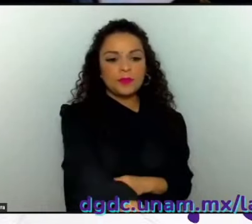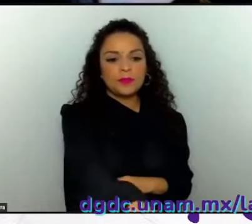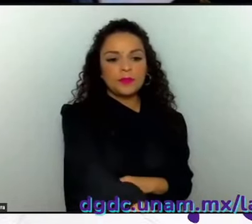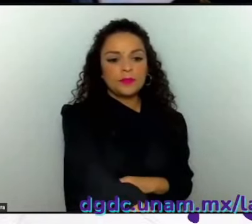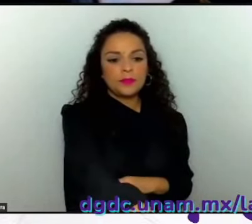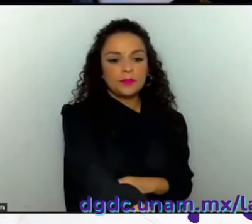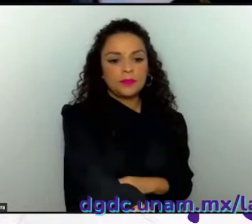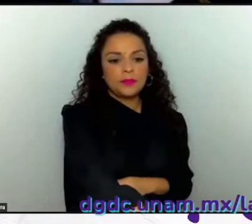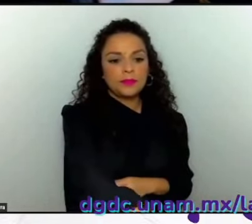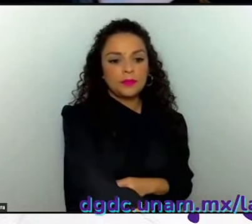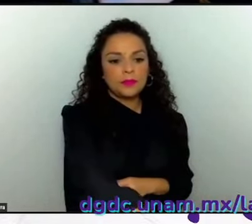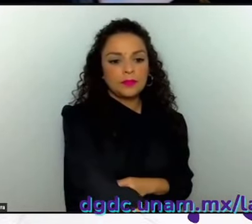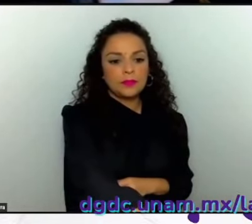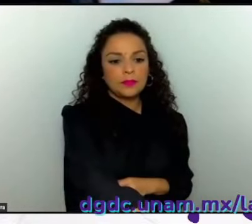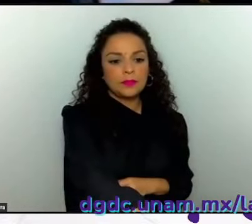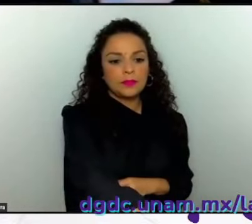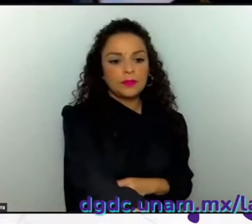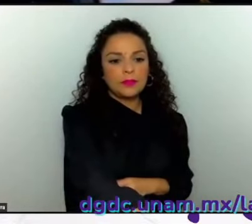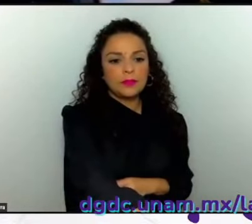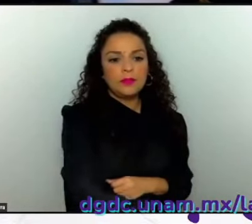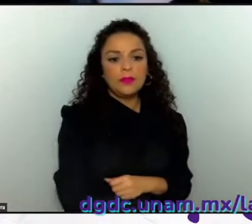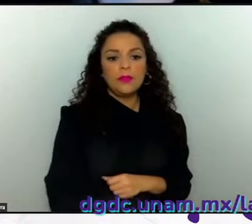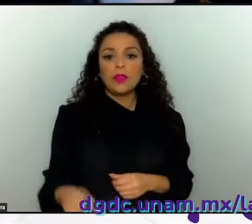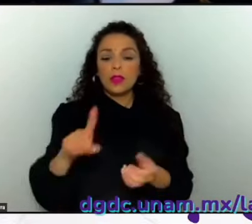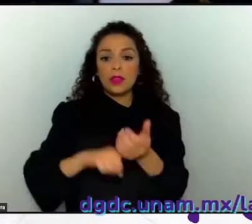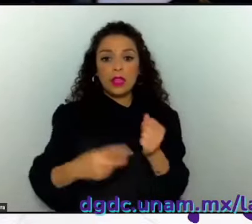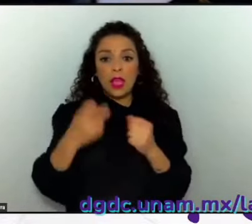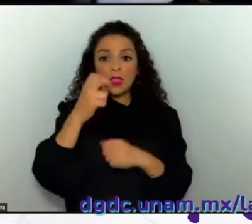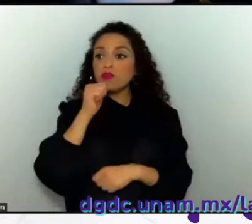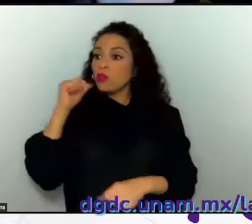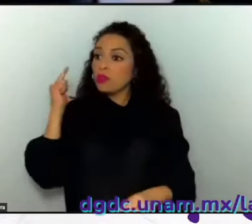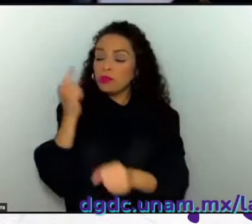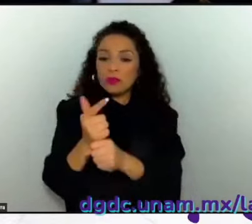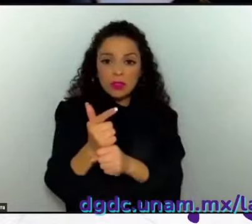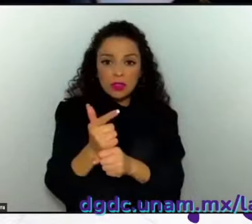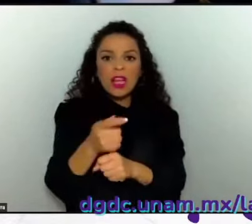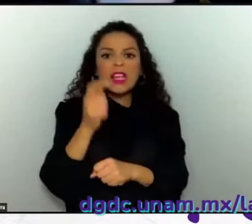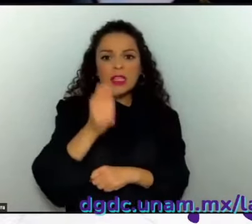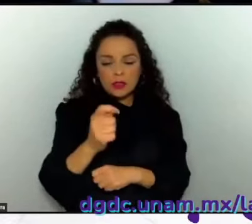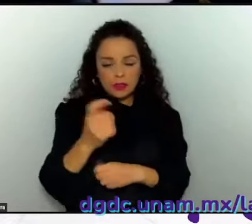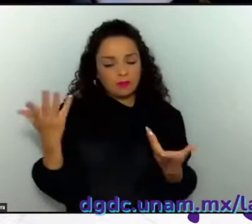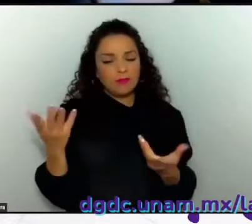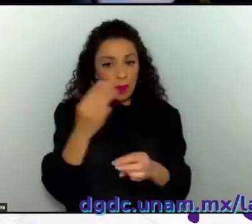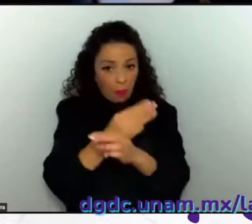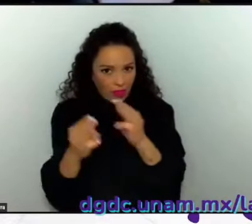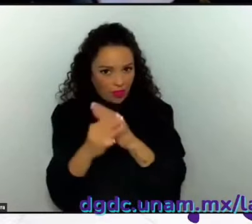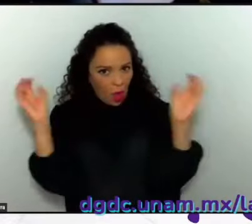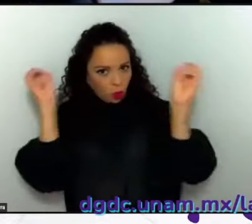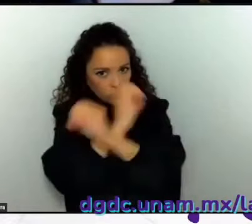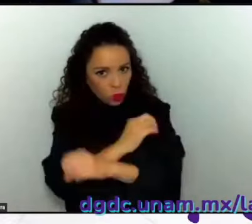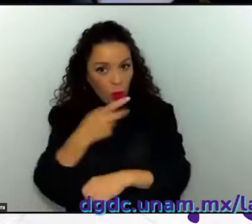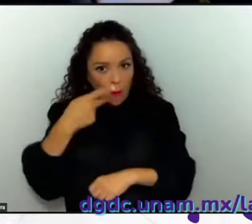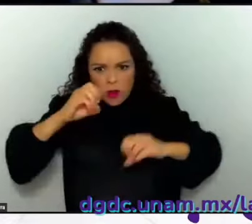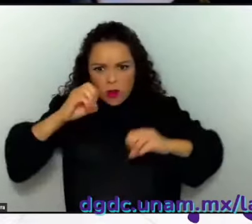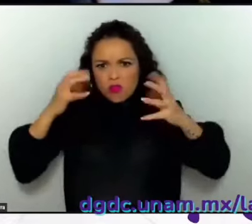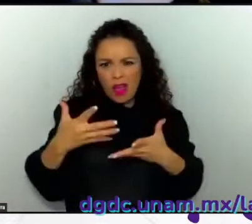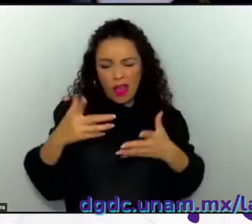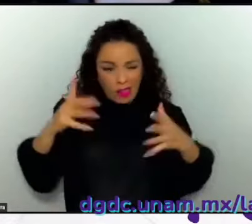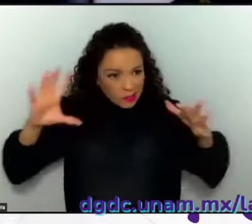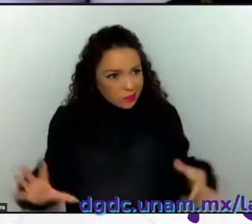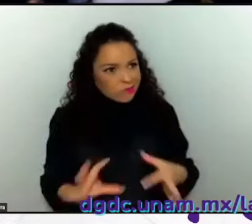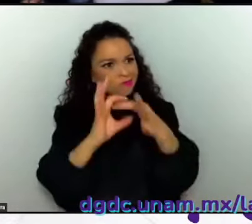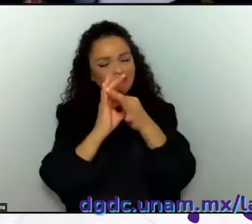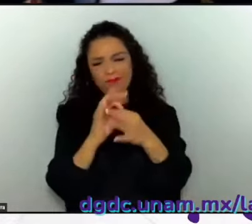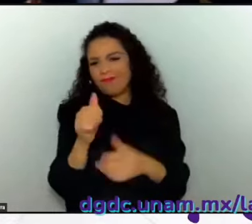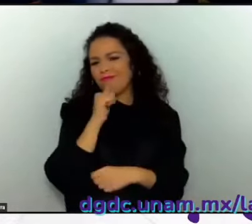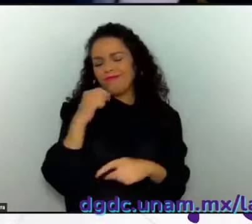estas partículas masivas que no hemos descubierto, es la materia oscura. Pero aún así no cuadra. O sea, pones la materia oscura y pones